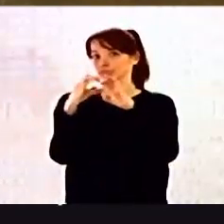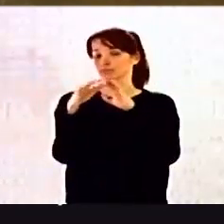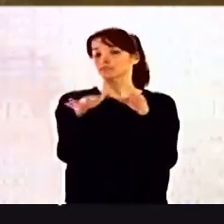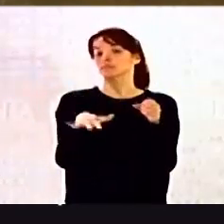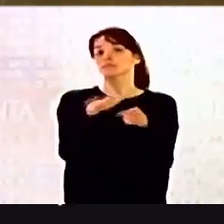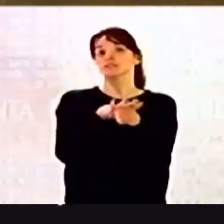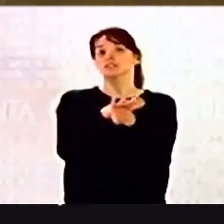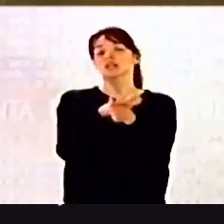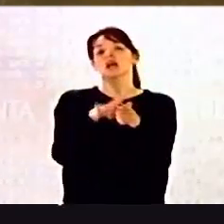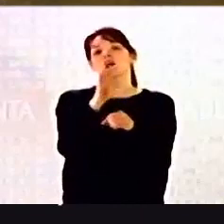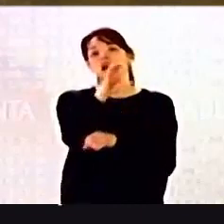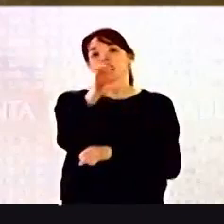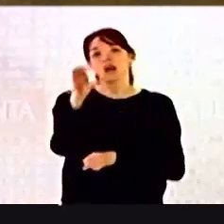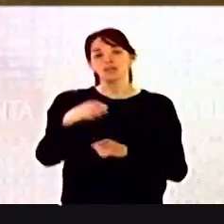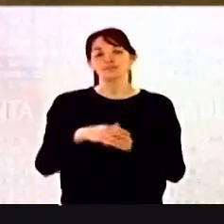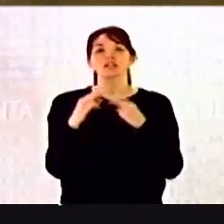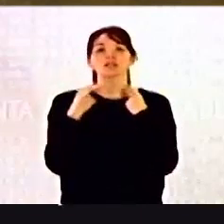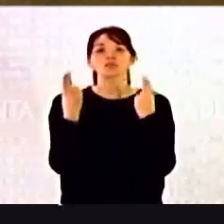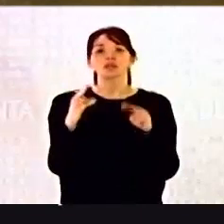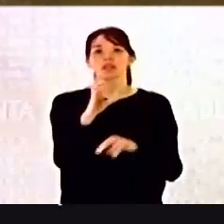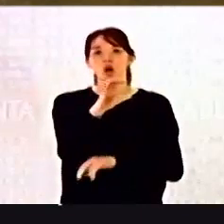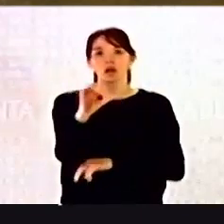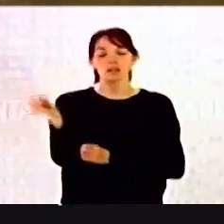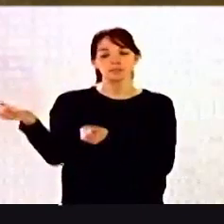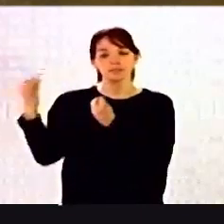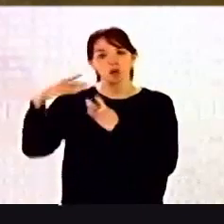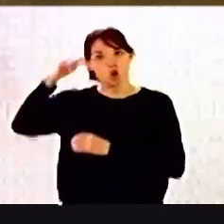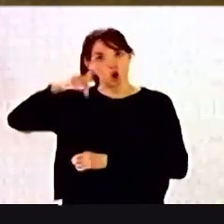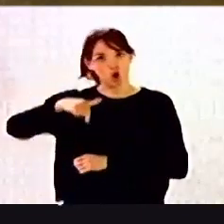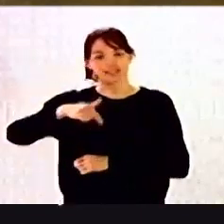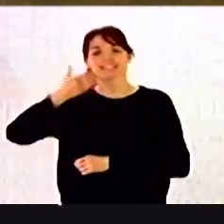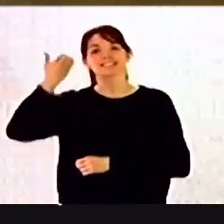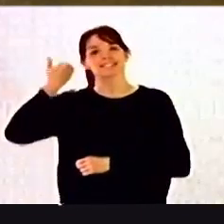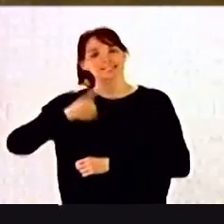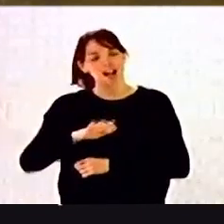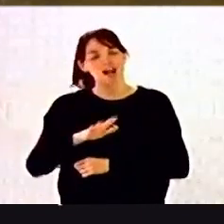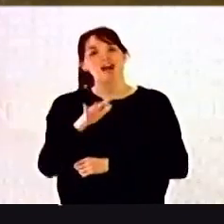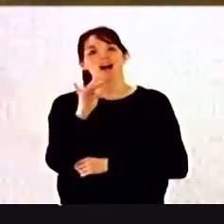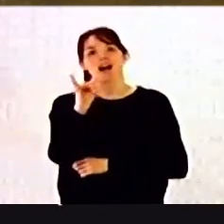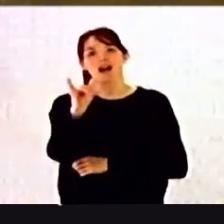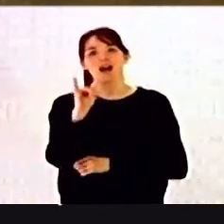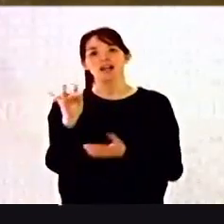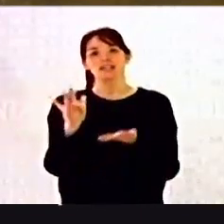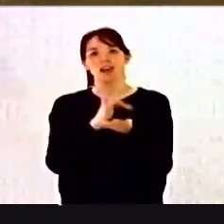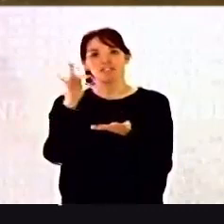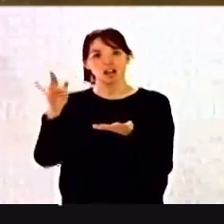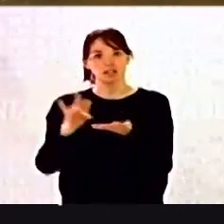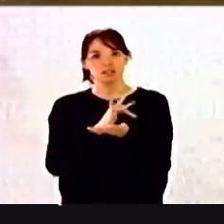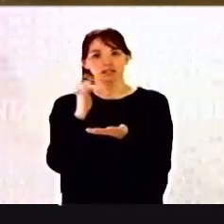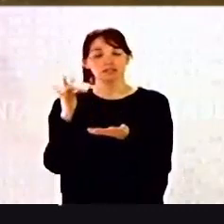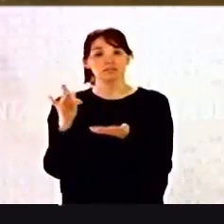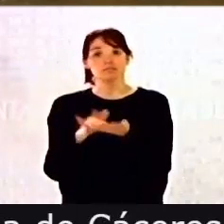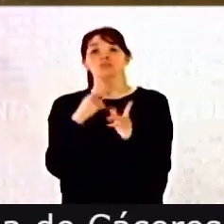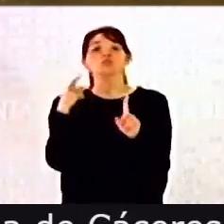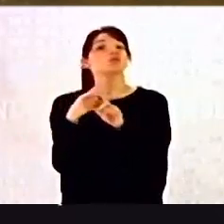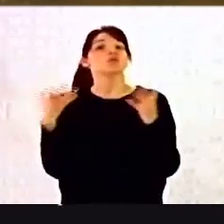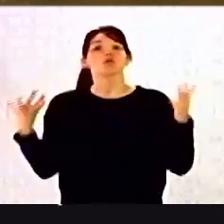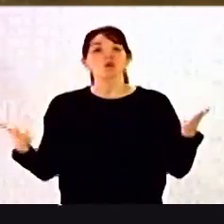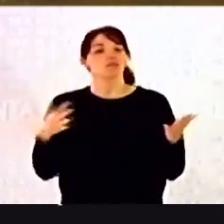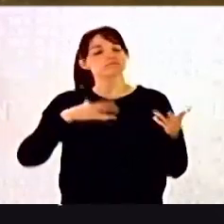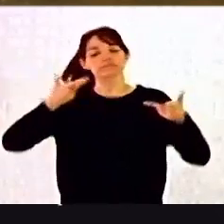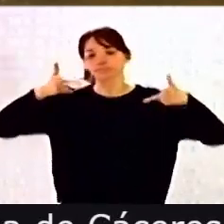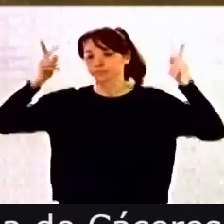Cáceres, la Diputación de Cáceres hoy nos ha informado que ya disponemos de las tablets para poder